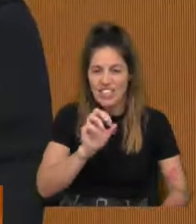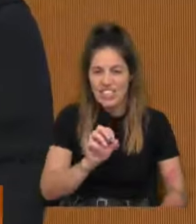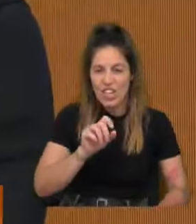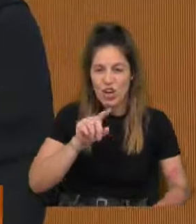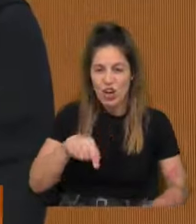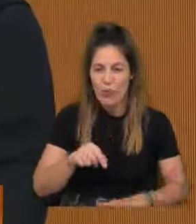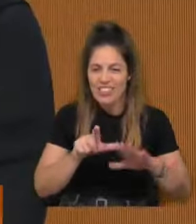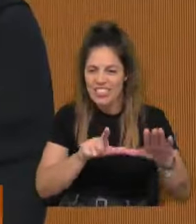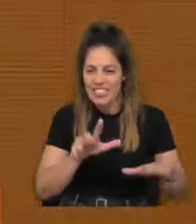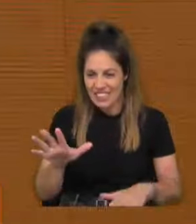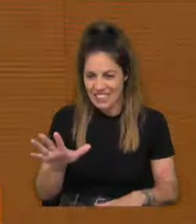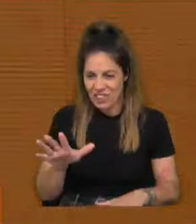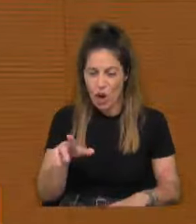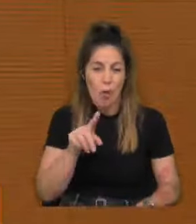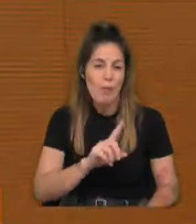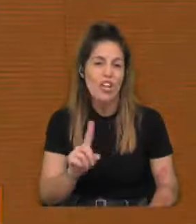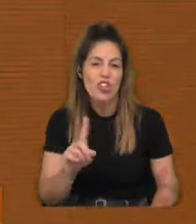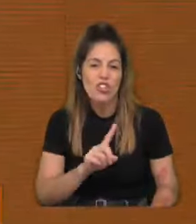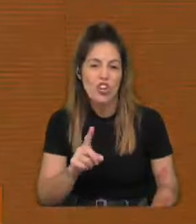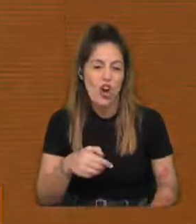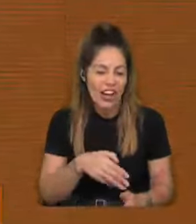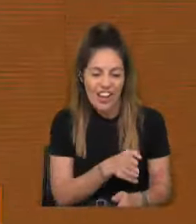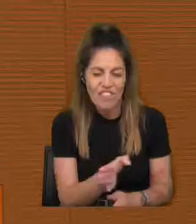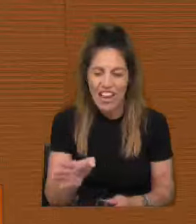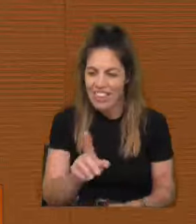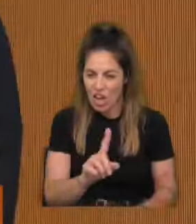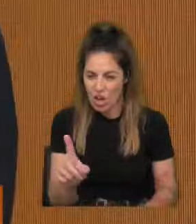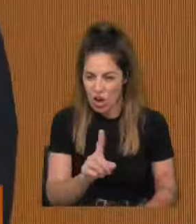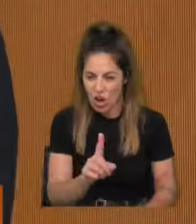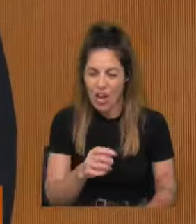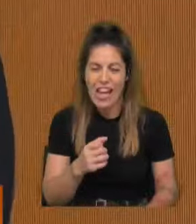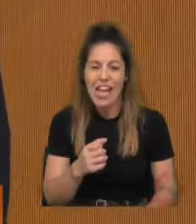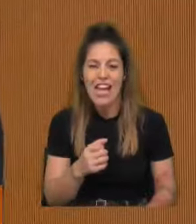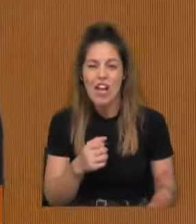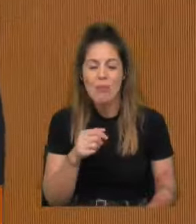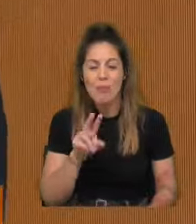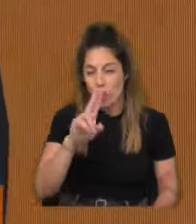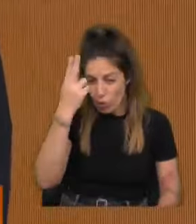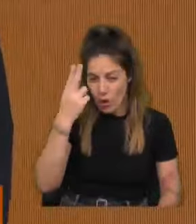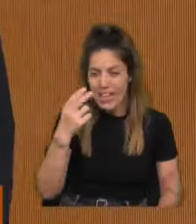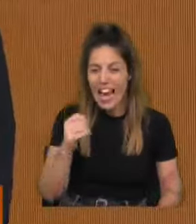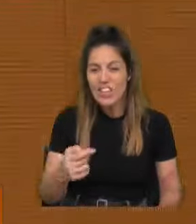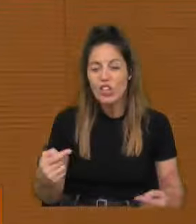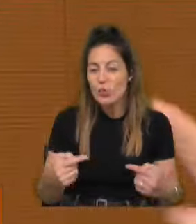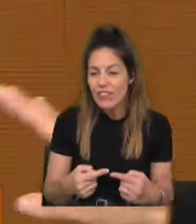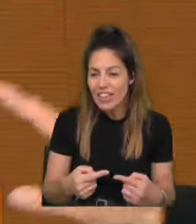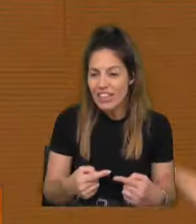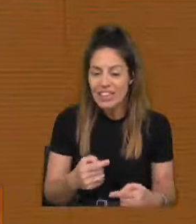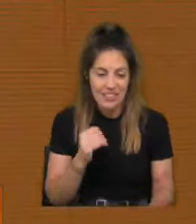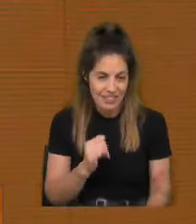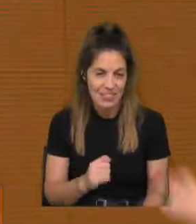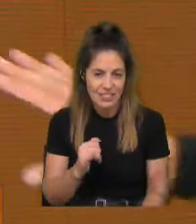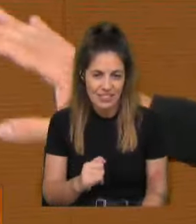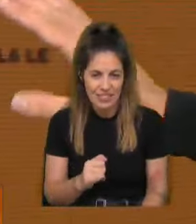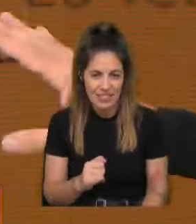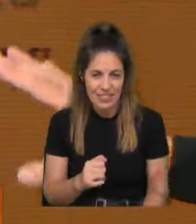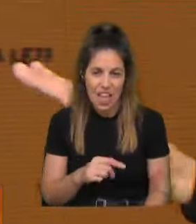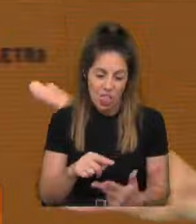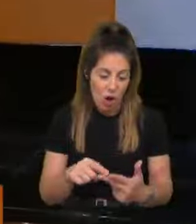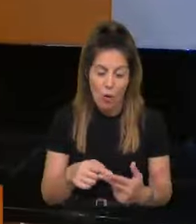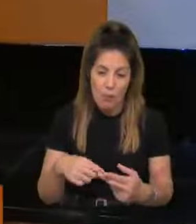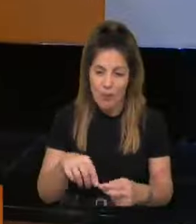0.75 está pero eso no es que vadan sino que están exagerados está bien pero Uruguay no tiene un debate para dar ahí los puntos